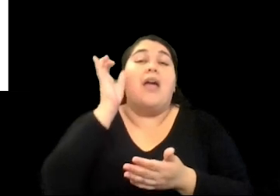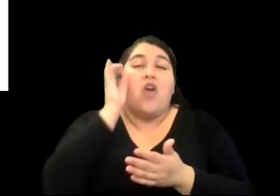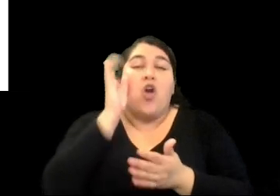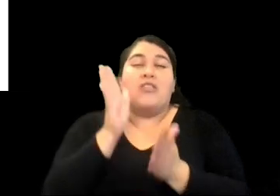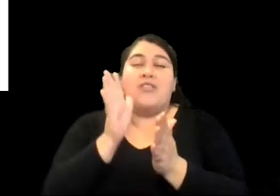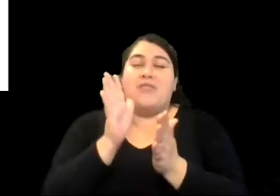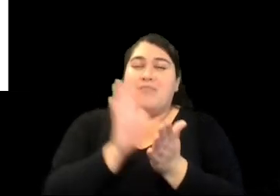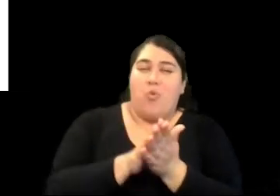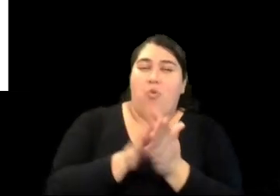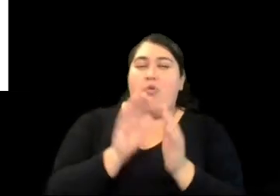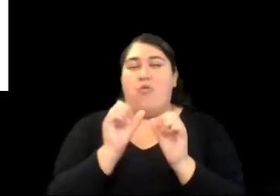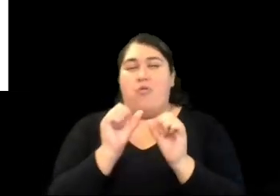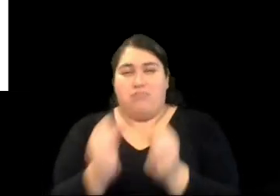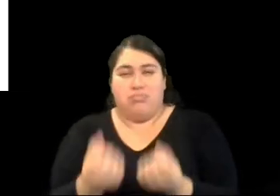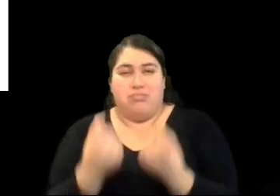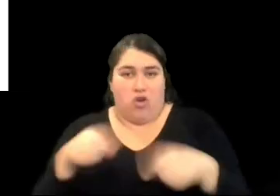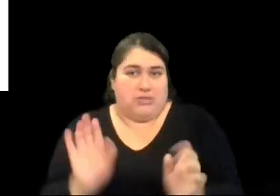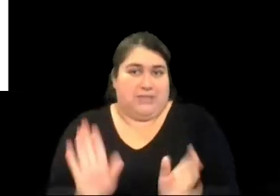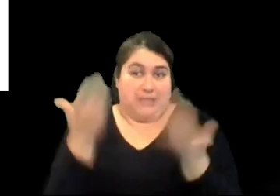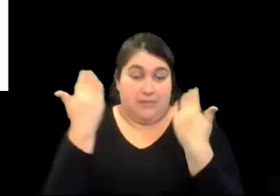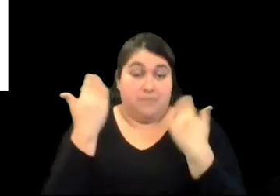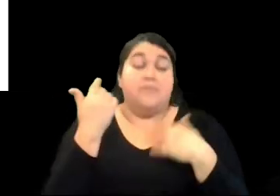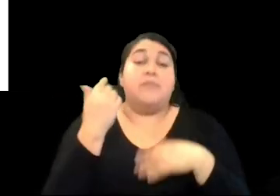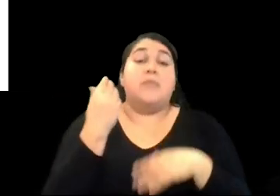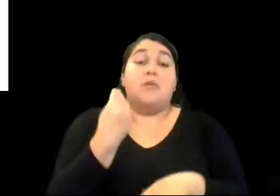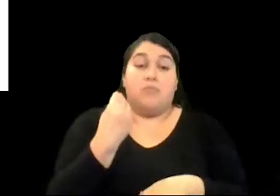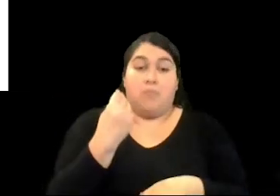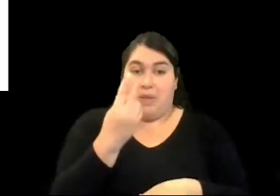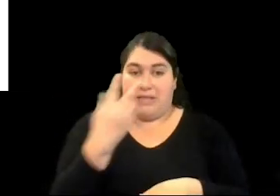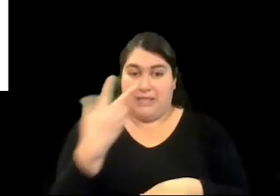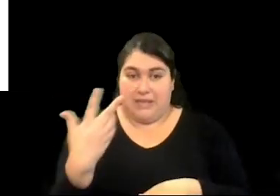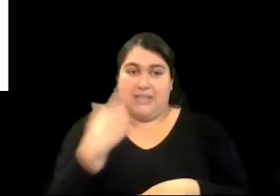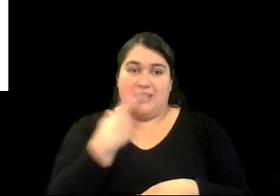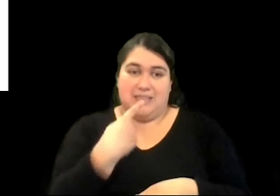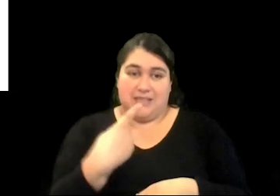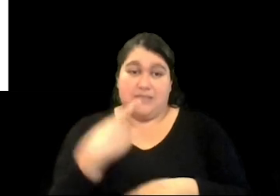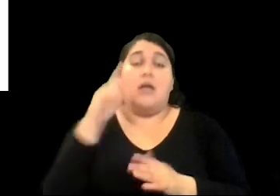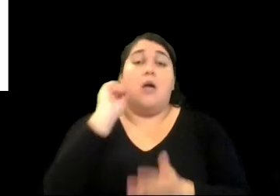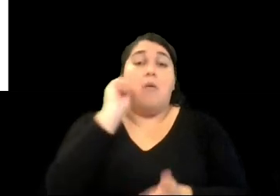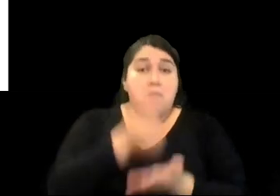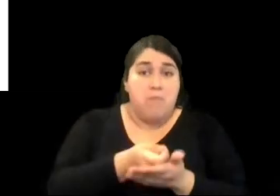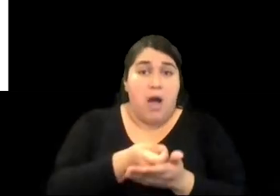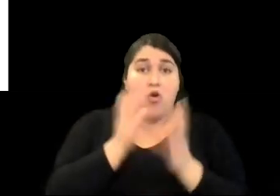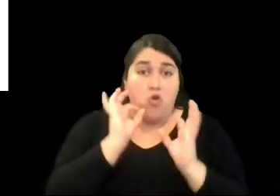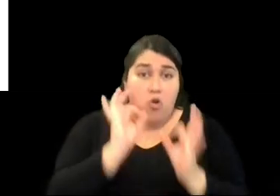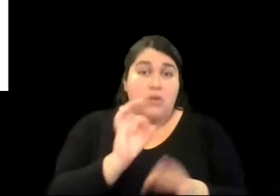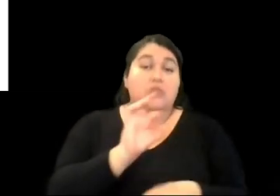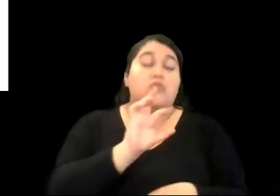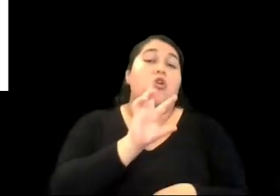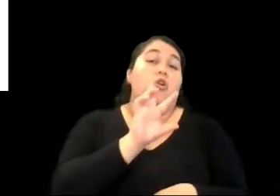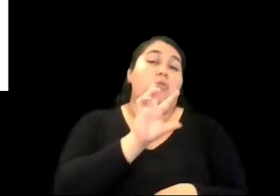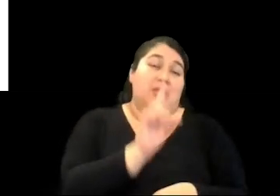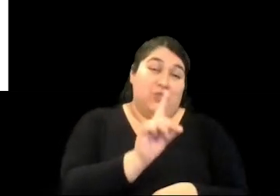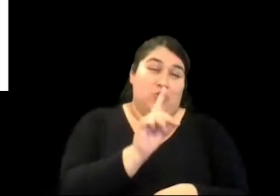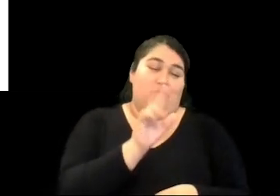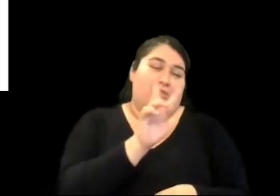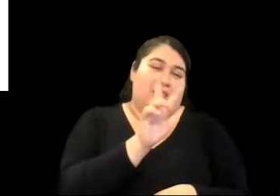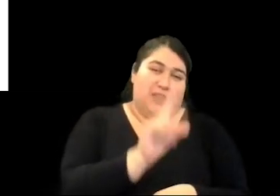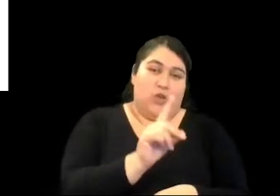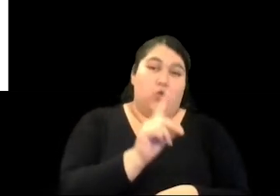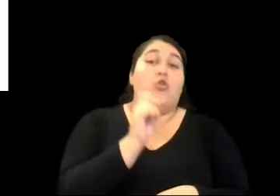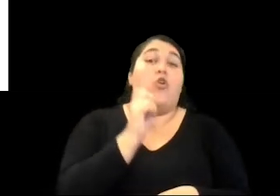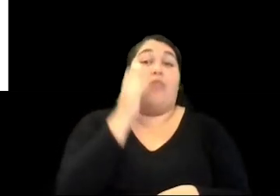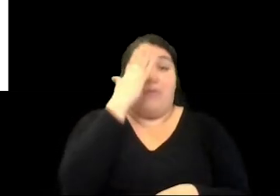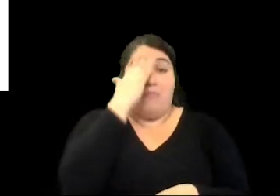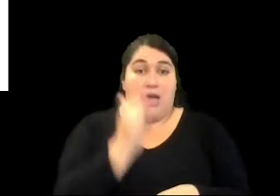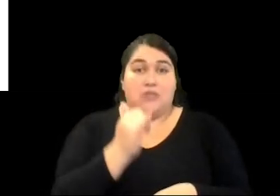leyendo porque, bueno, el 23 dice, haberse efectuado el pago íntegro al 31 del 3 siempre que no se encontrare firme ni cancelada dicha